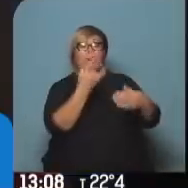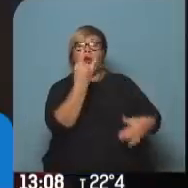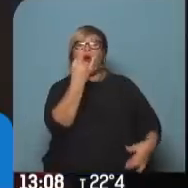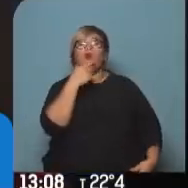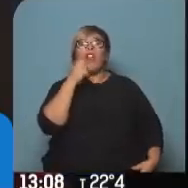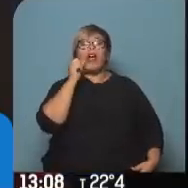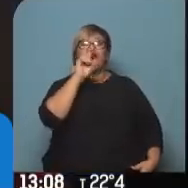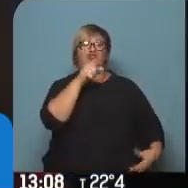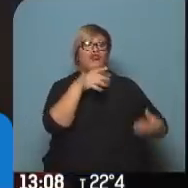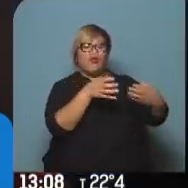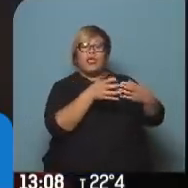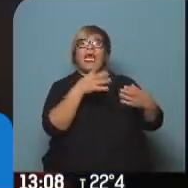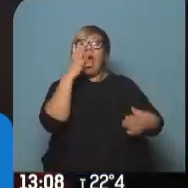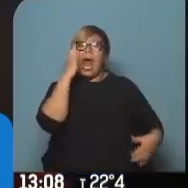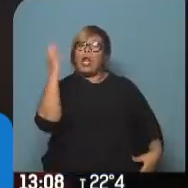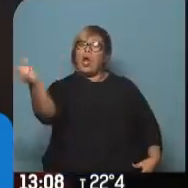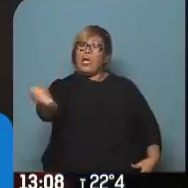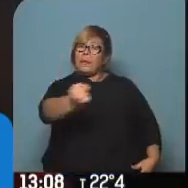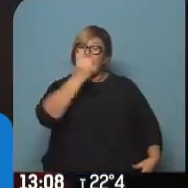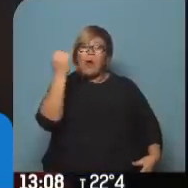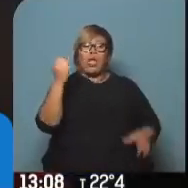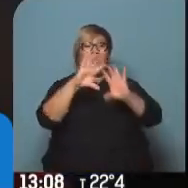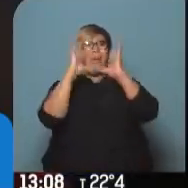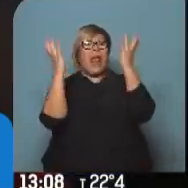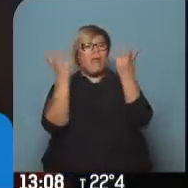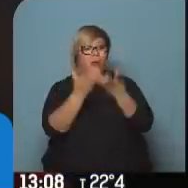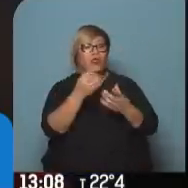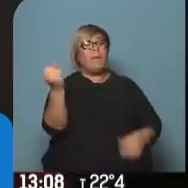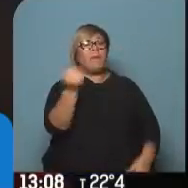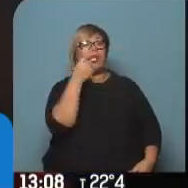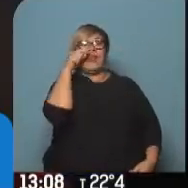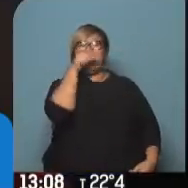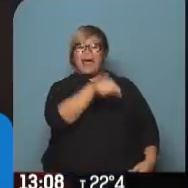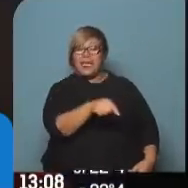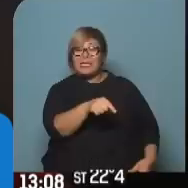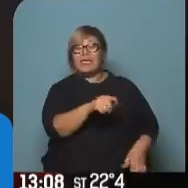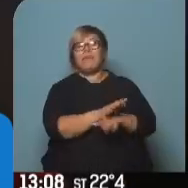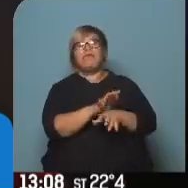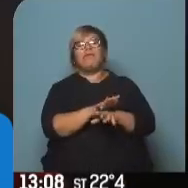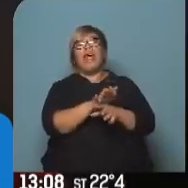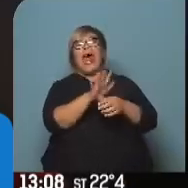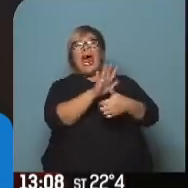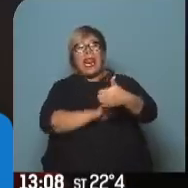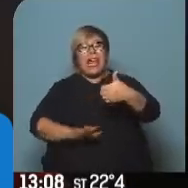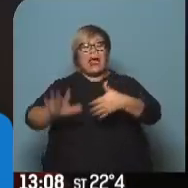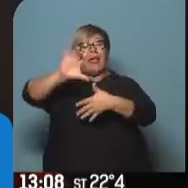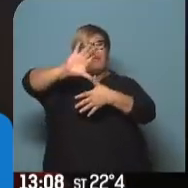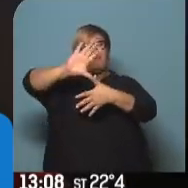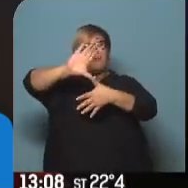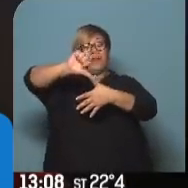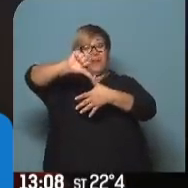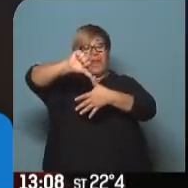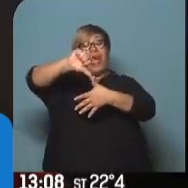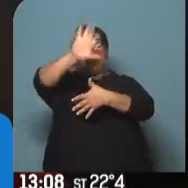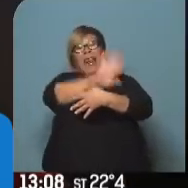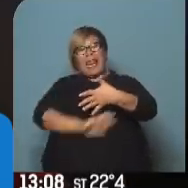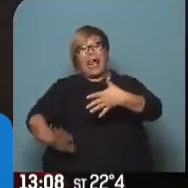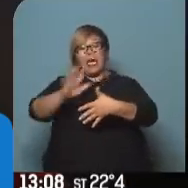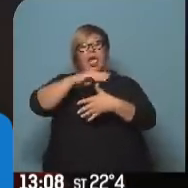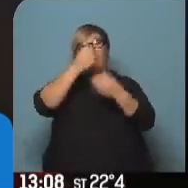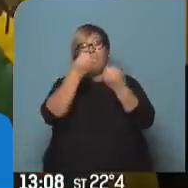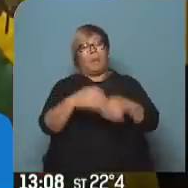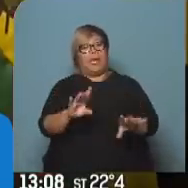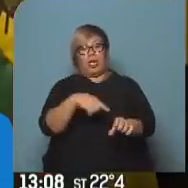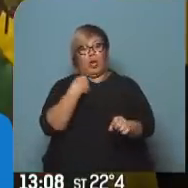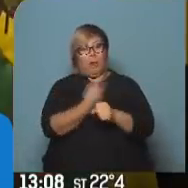un patrimonio muy valioso que no puede perder la región. Los defensores de la UNASUR afirman que el